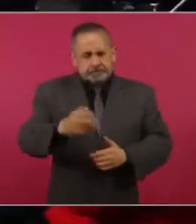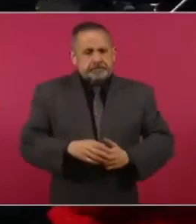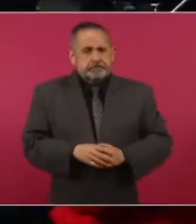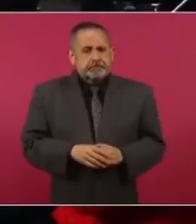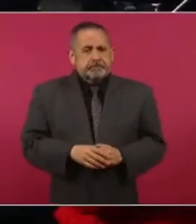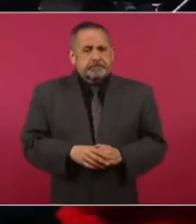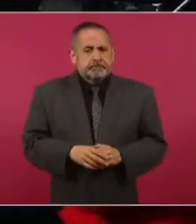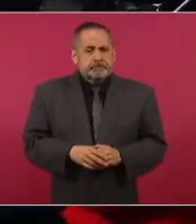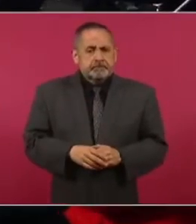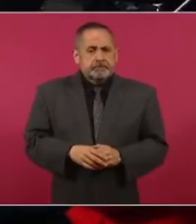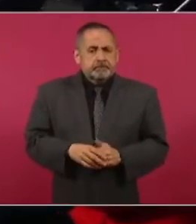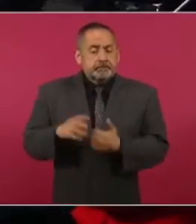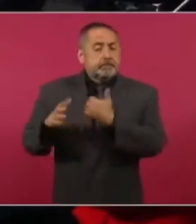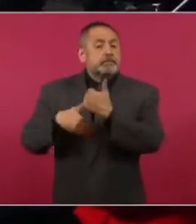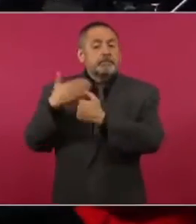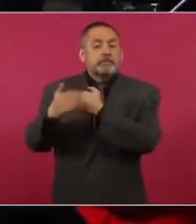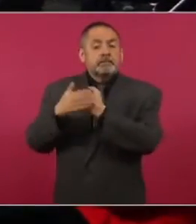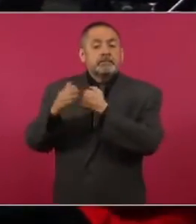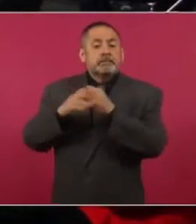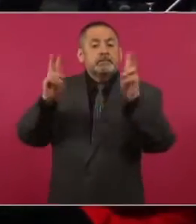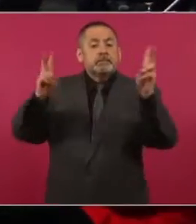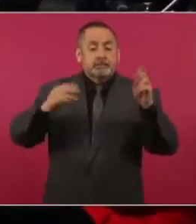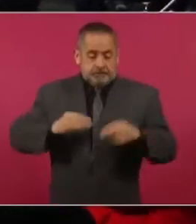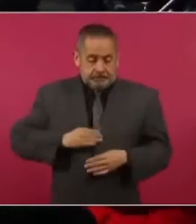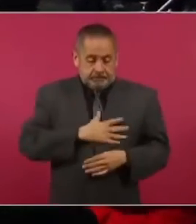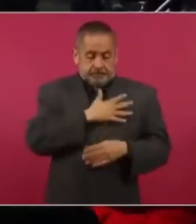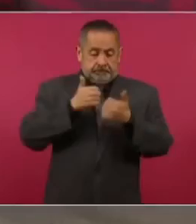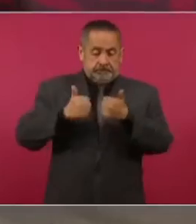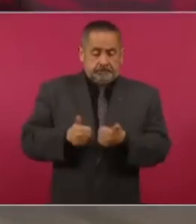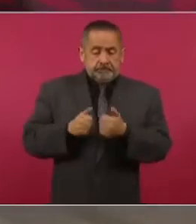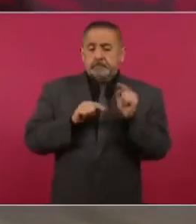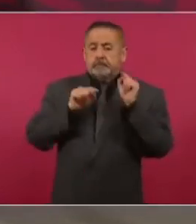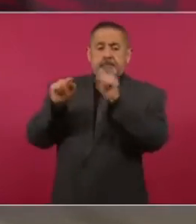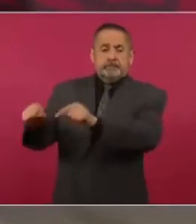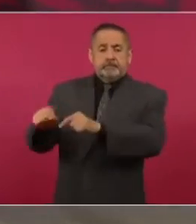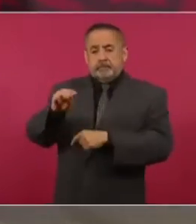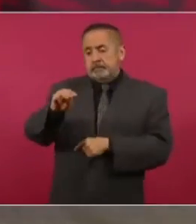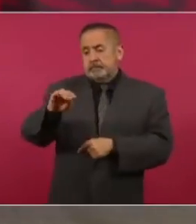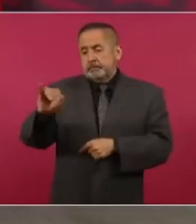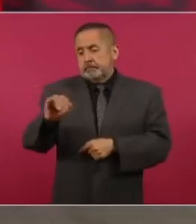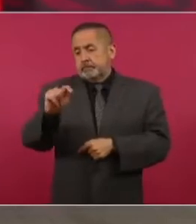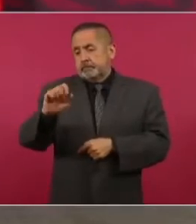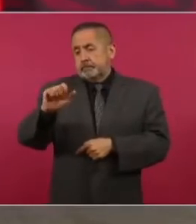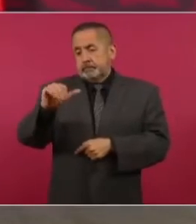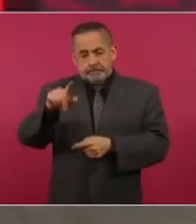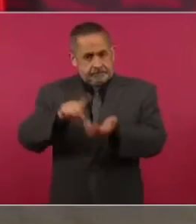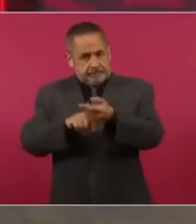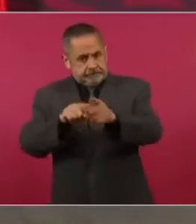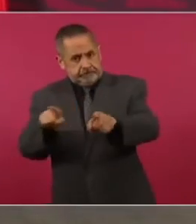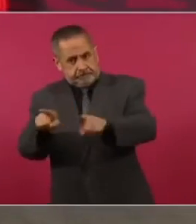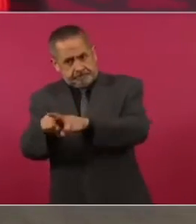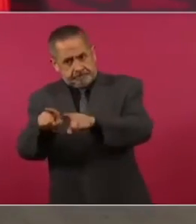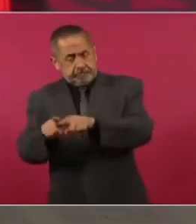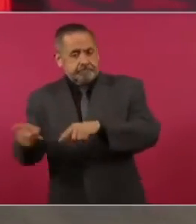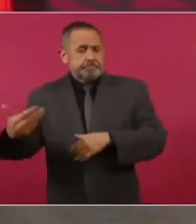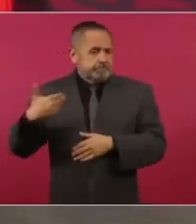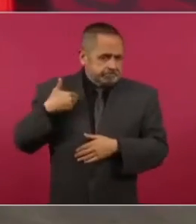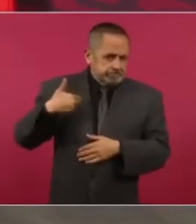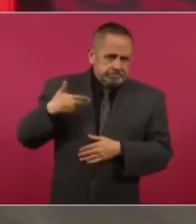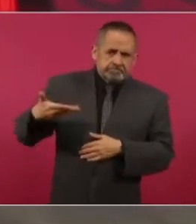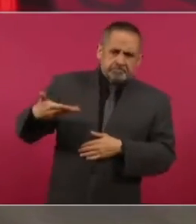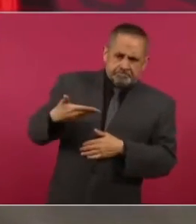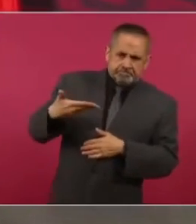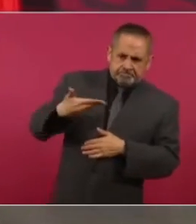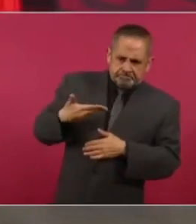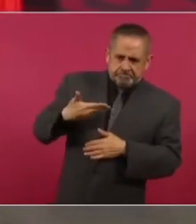Va a ir el Tianguis del Bienestar a la Mixteca, como tú lo señalas, porque me han estado